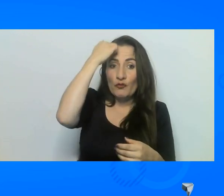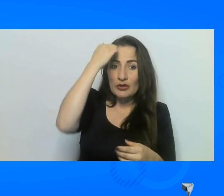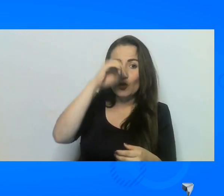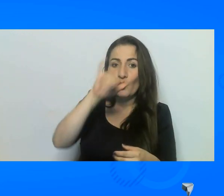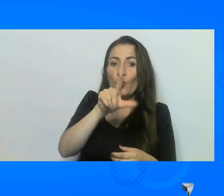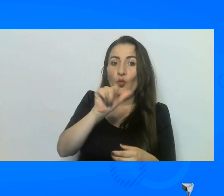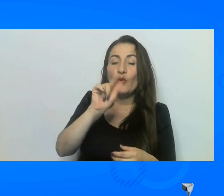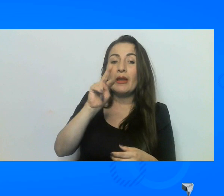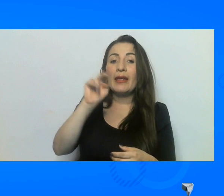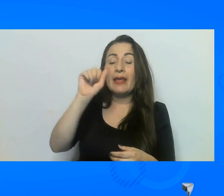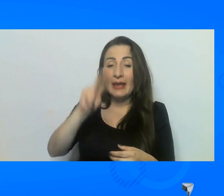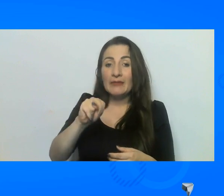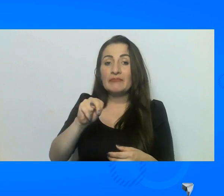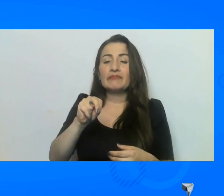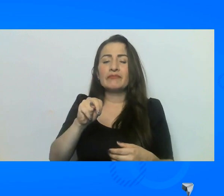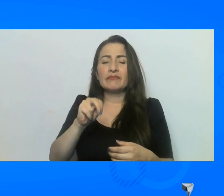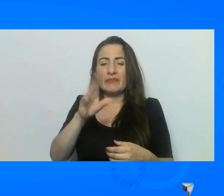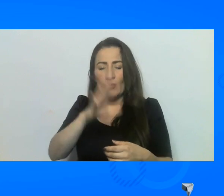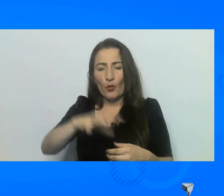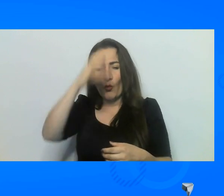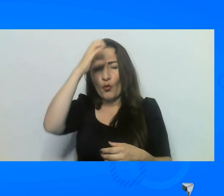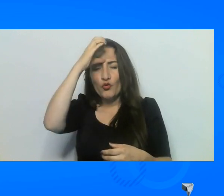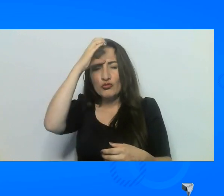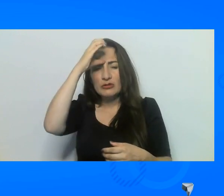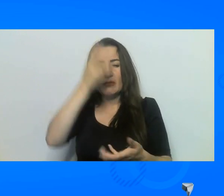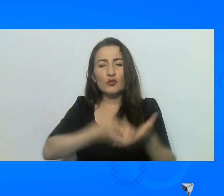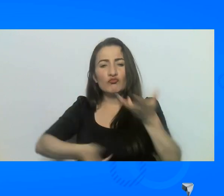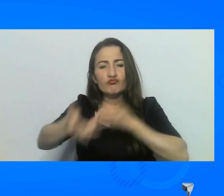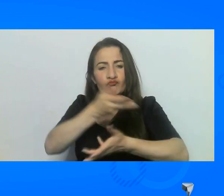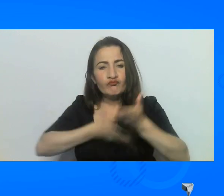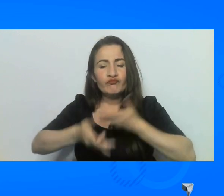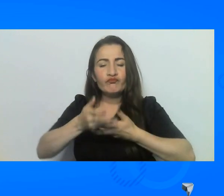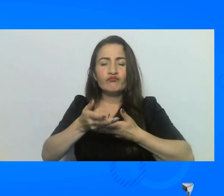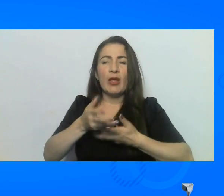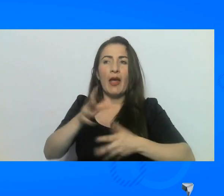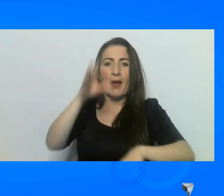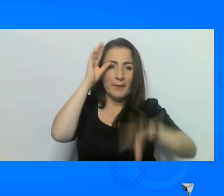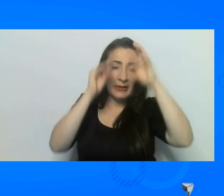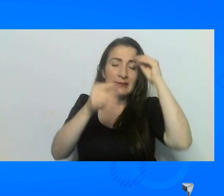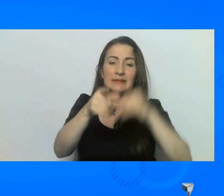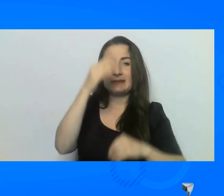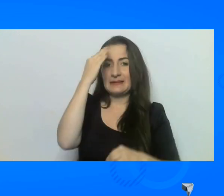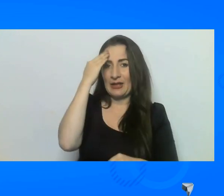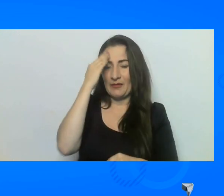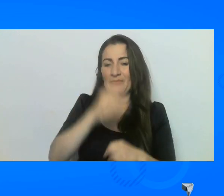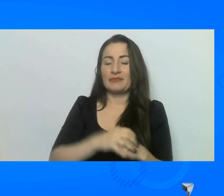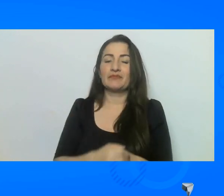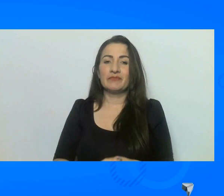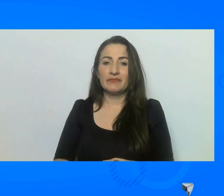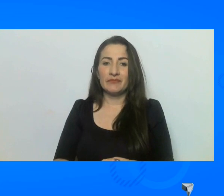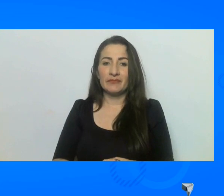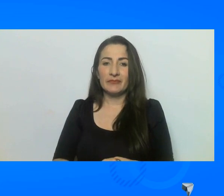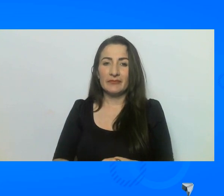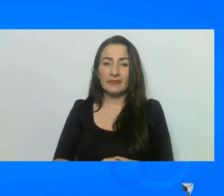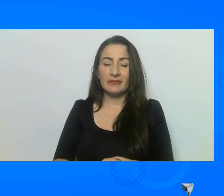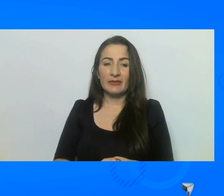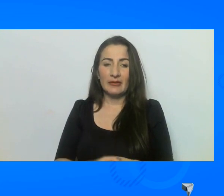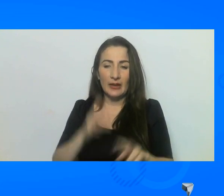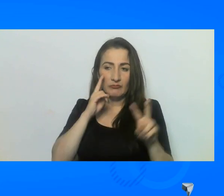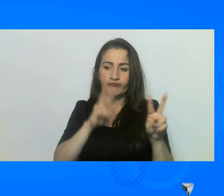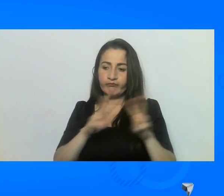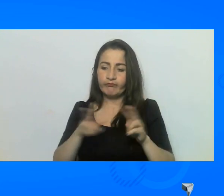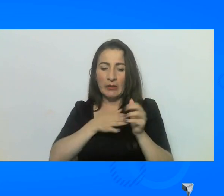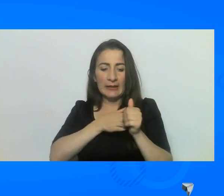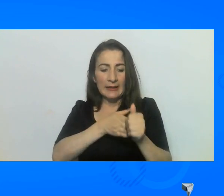verdad, ese conocimiento que nos comparte. Ya saben, a poder revisar estas guías,